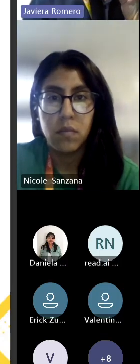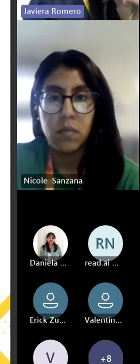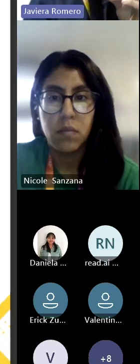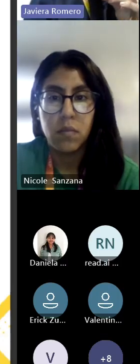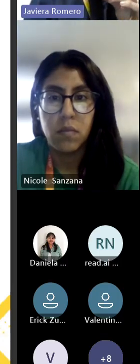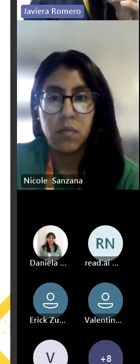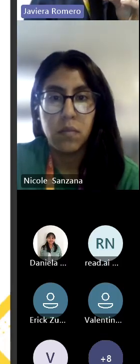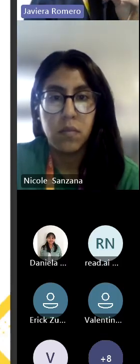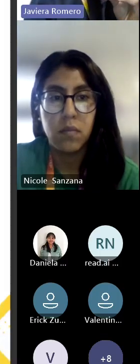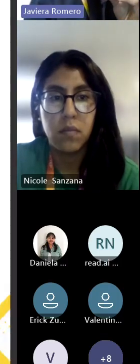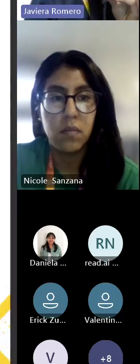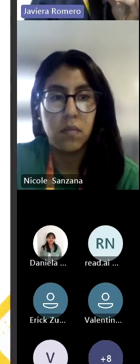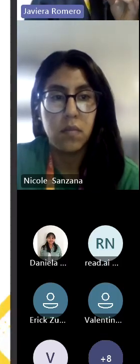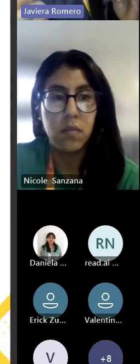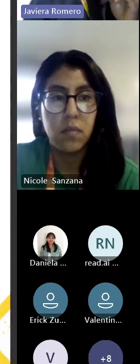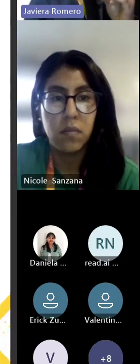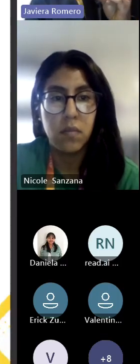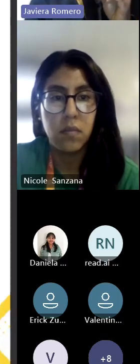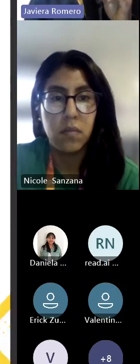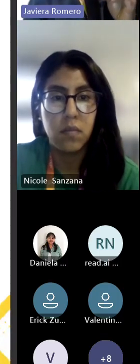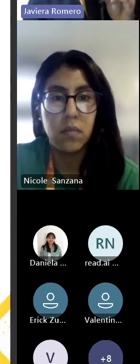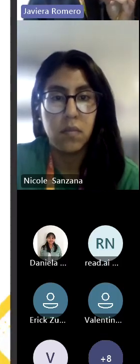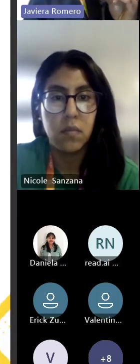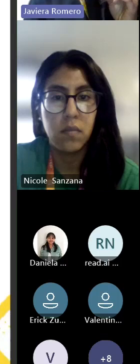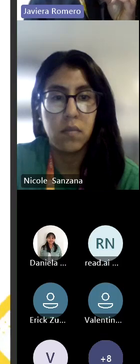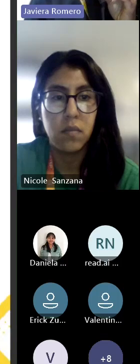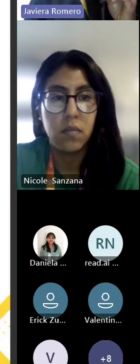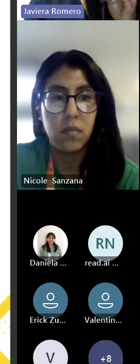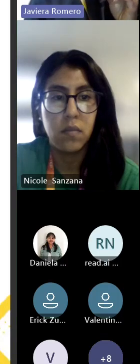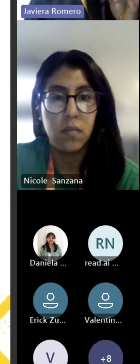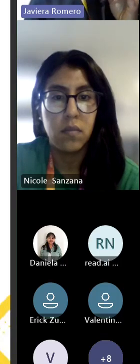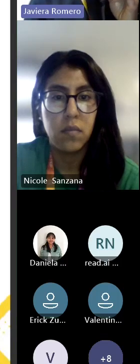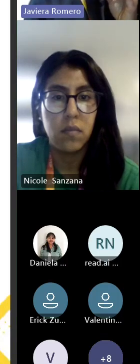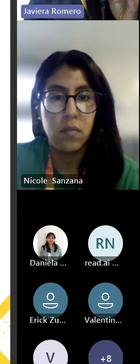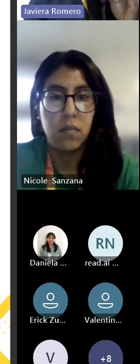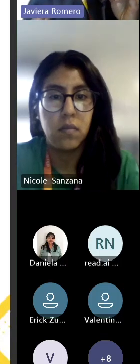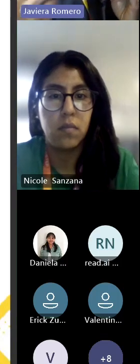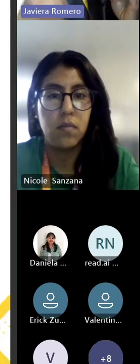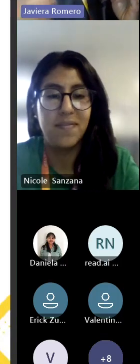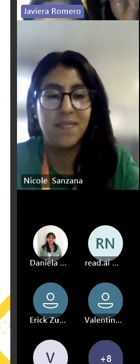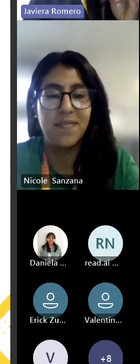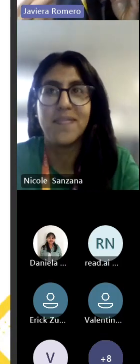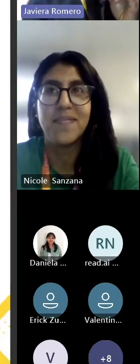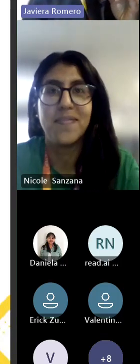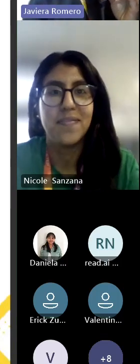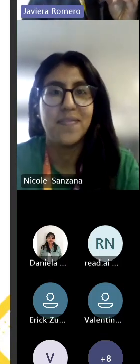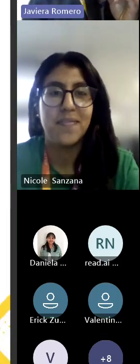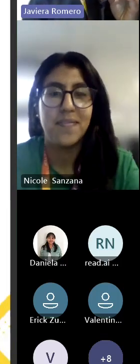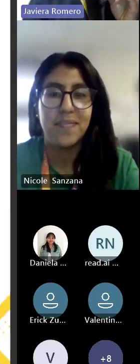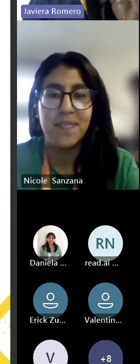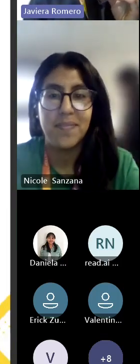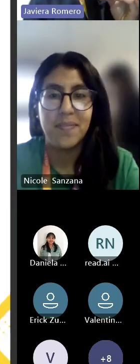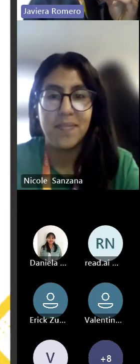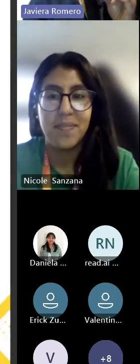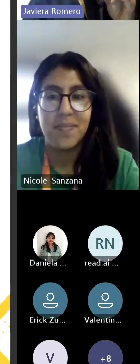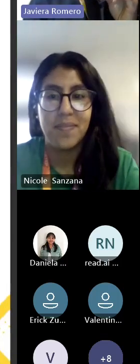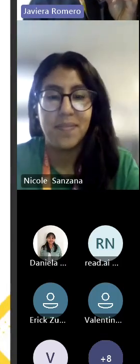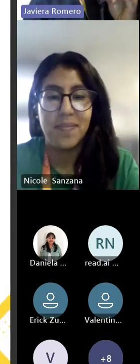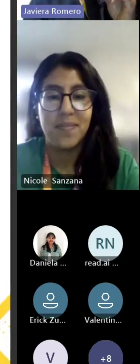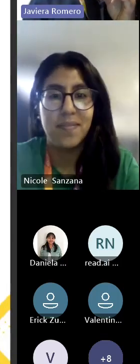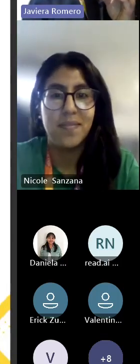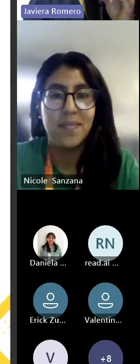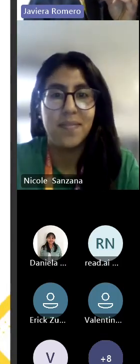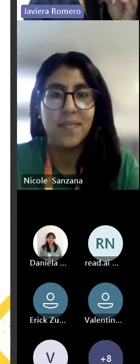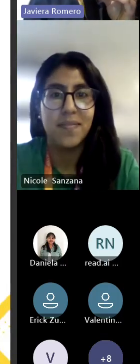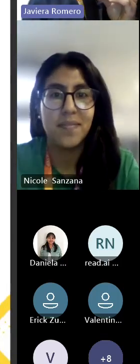que pueda sentirse el niño, niña o adolescente como una carga para los demás. O el sentirse responsable de todo lo malo,